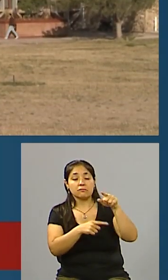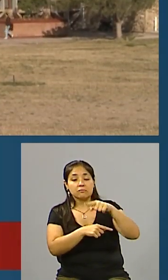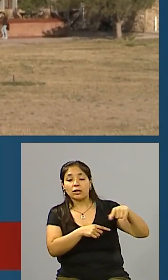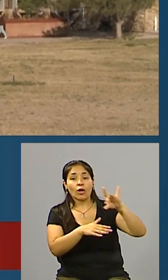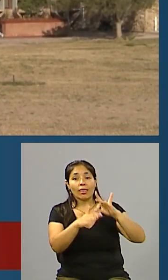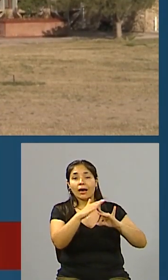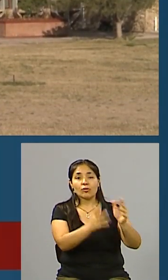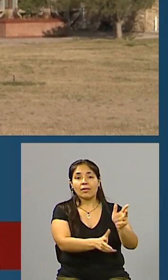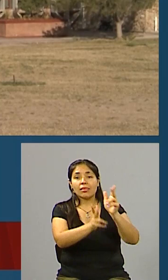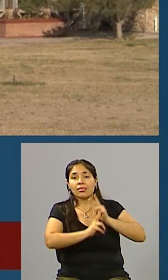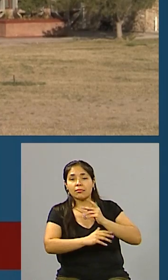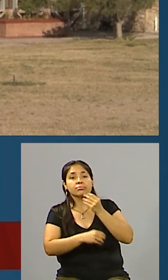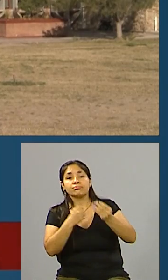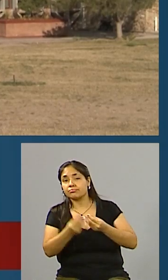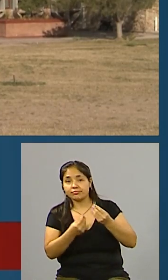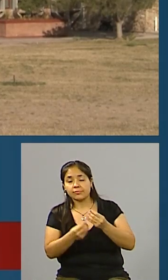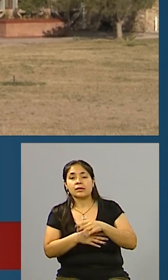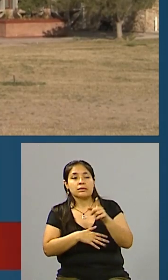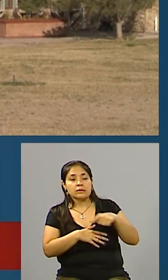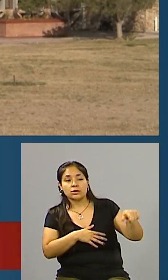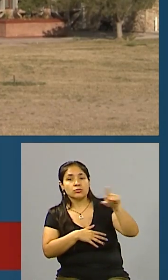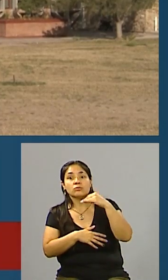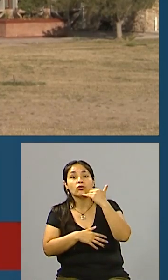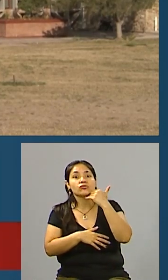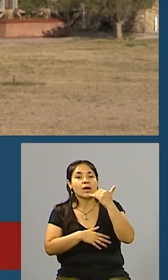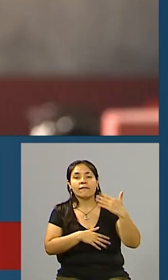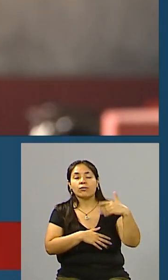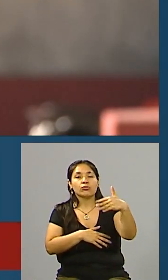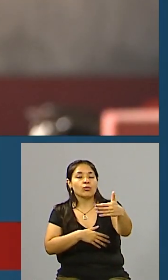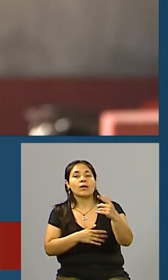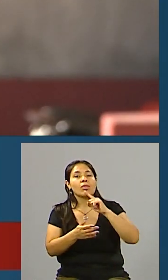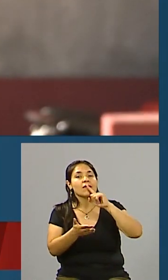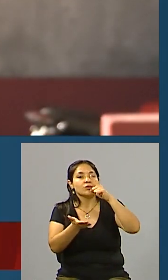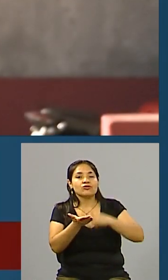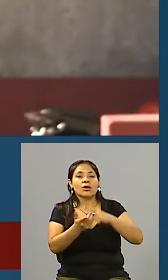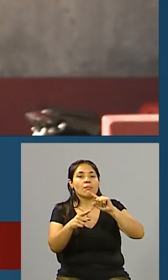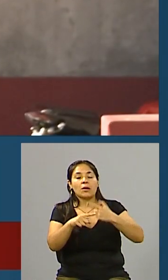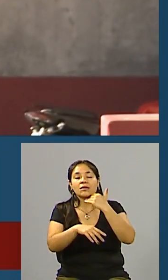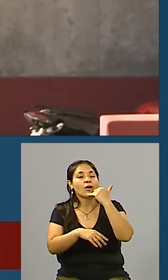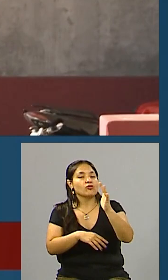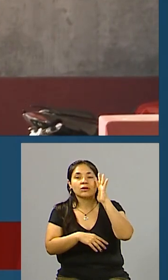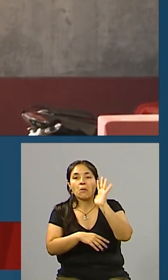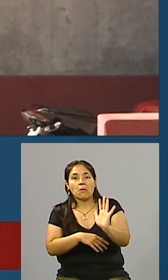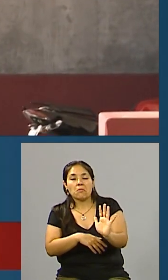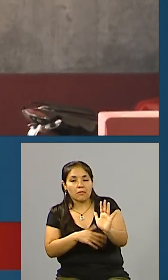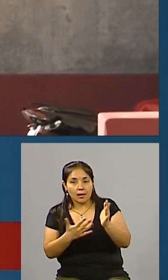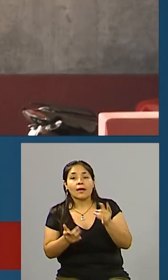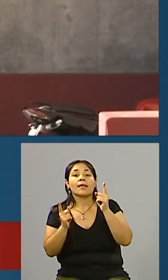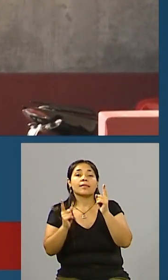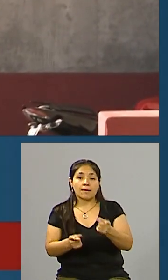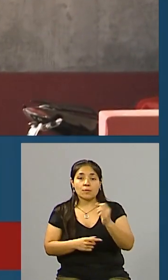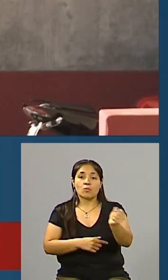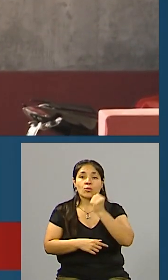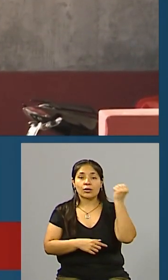estaban ante la situación de no saber cuáles van a ser las políticas por venir. Lo que sí es muy importante es que no